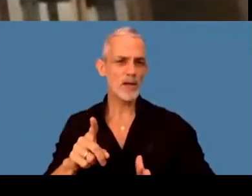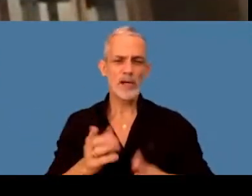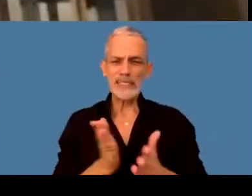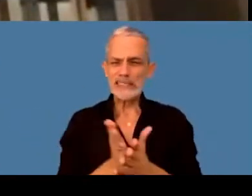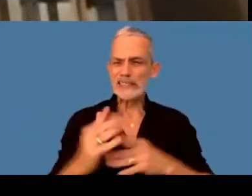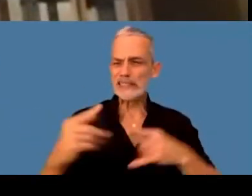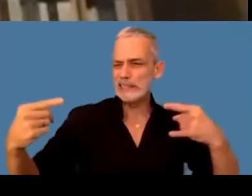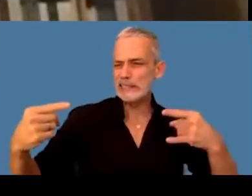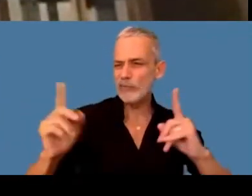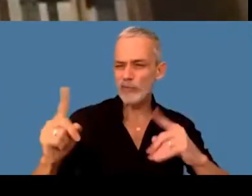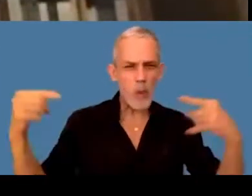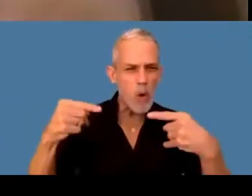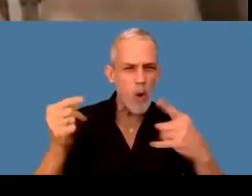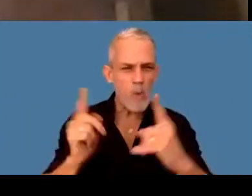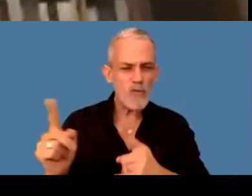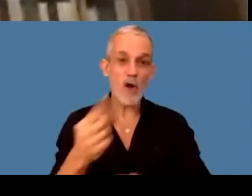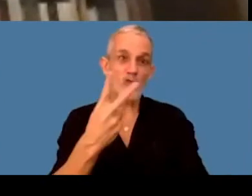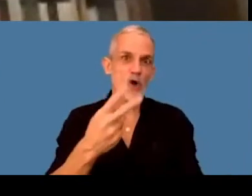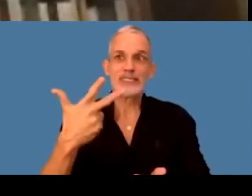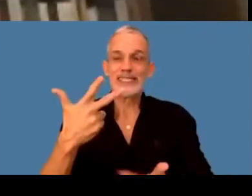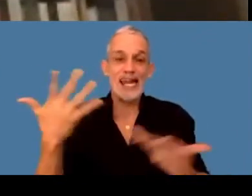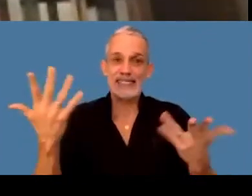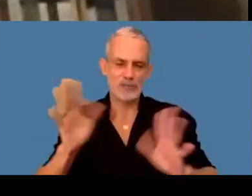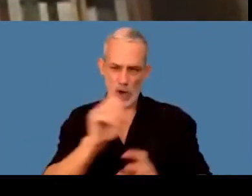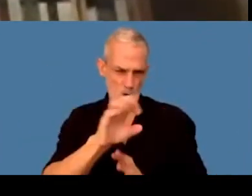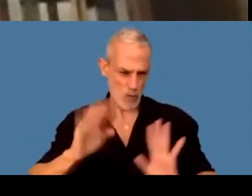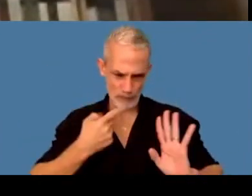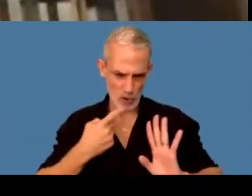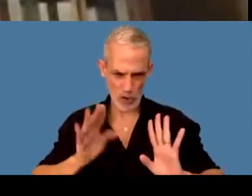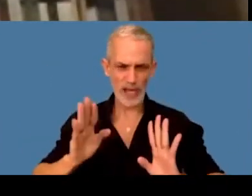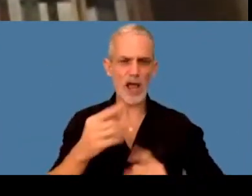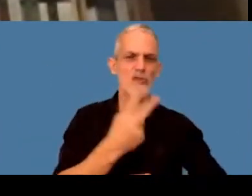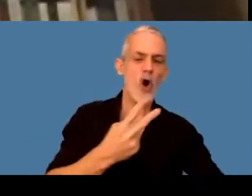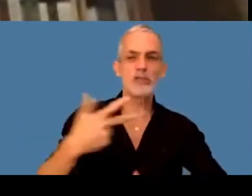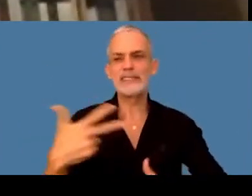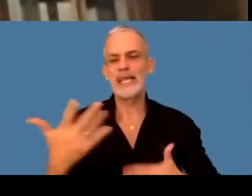conflicto? ¿2? ¿3? No voy a hacer nombres. ¿2? ¿3?